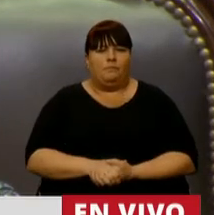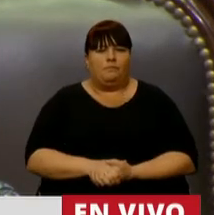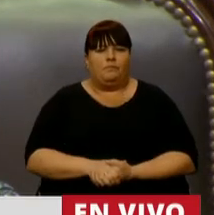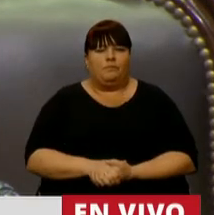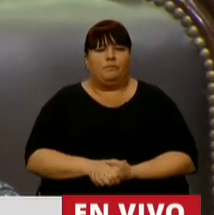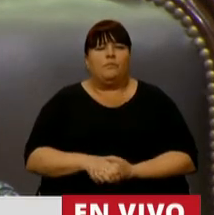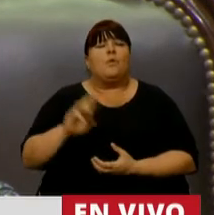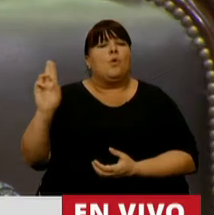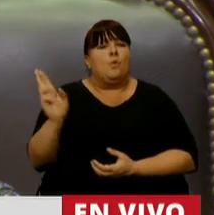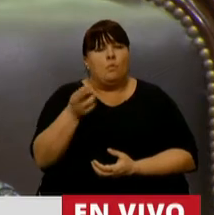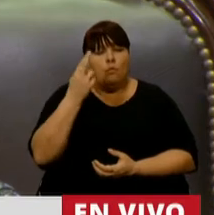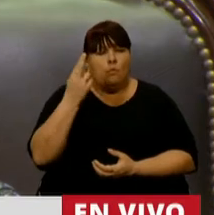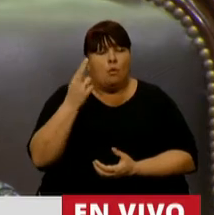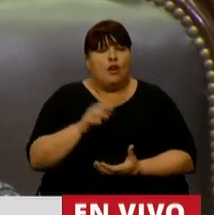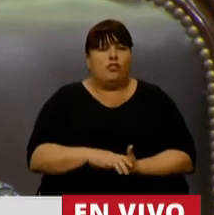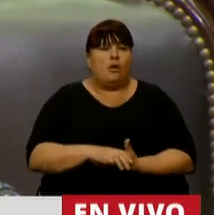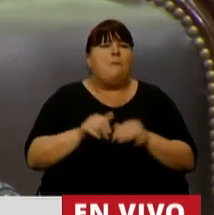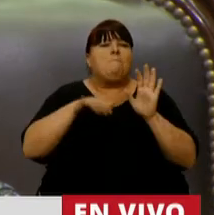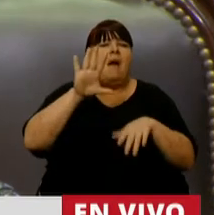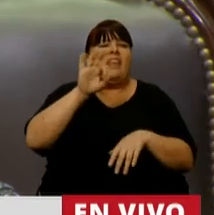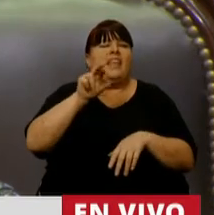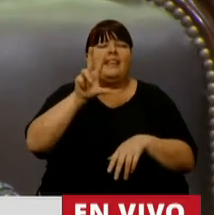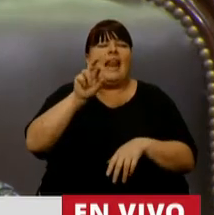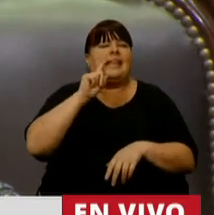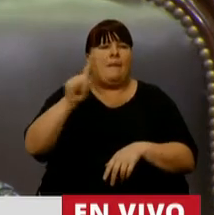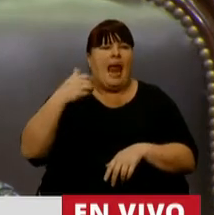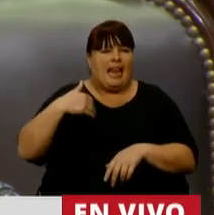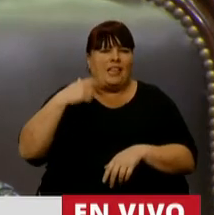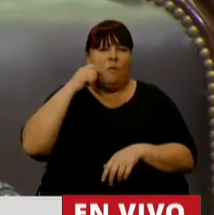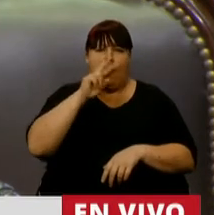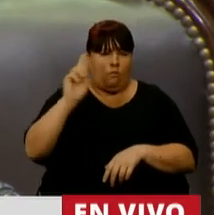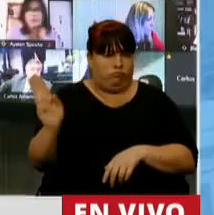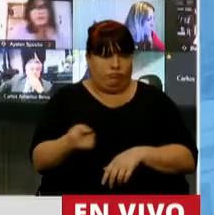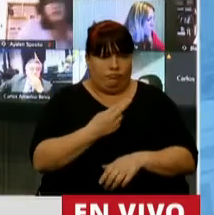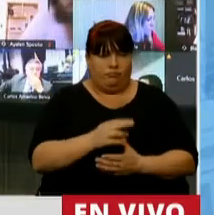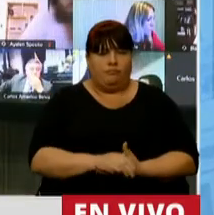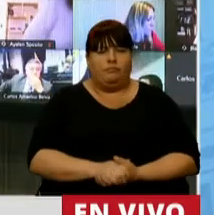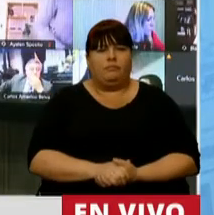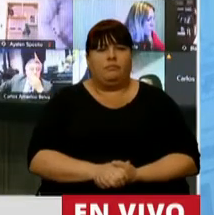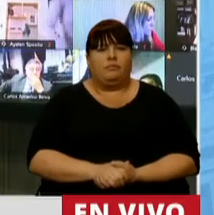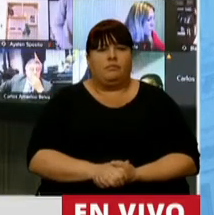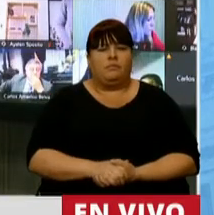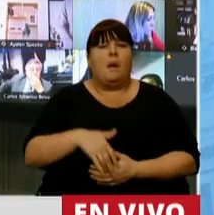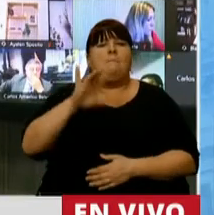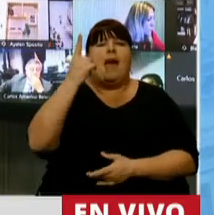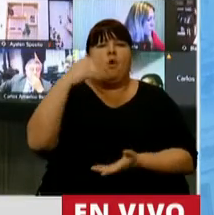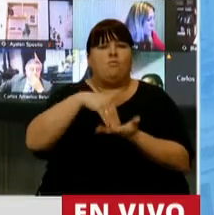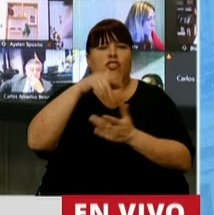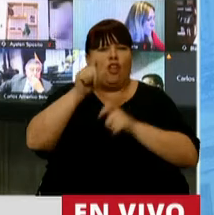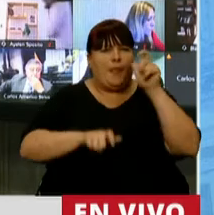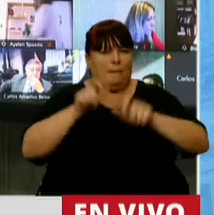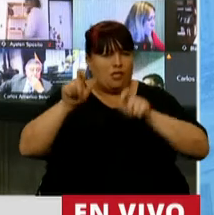que se ha llevado la vida de más de 30.000 argentinos y argentinas, que más de 1 millón de